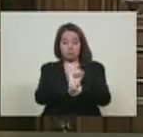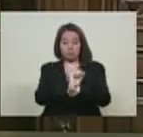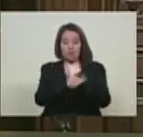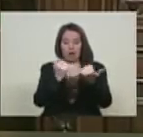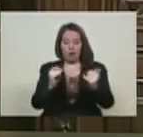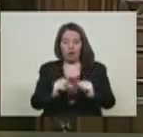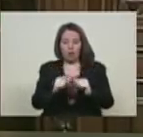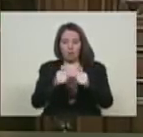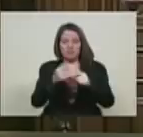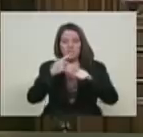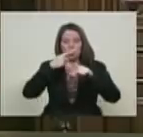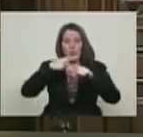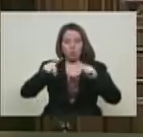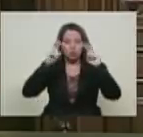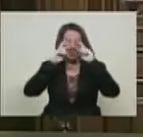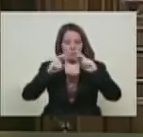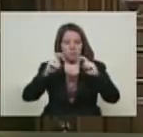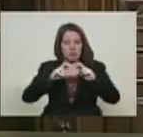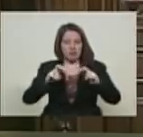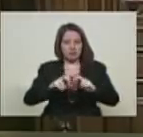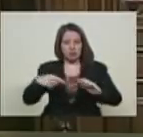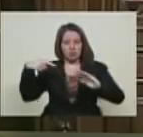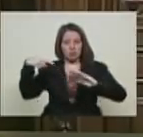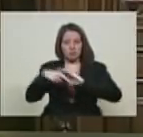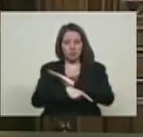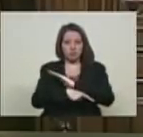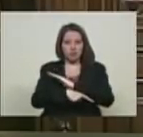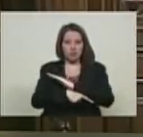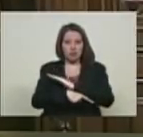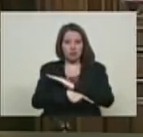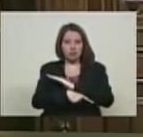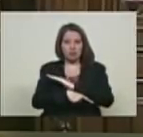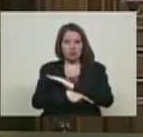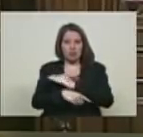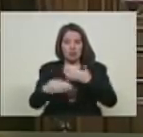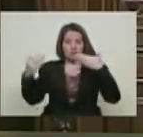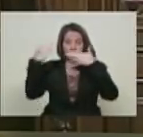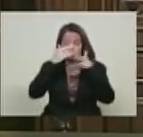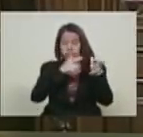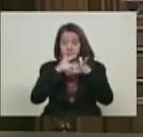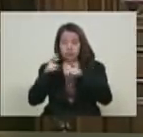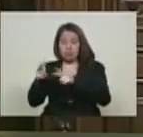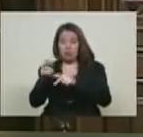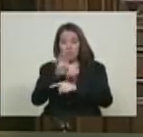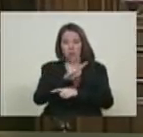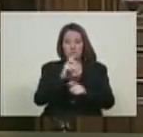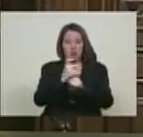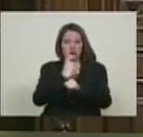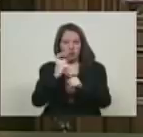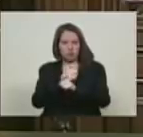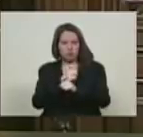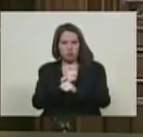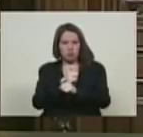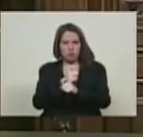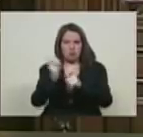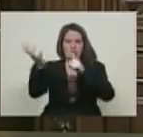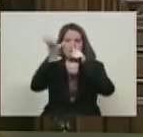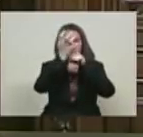capítulo en la investigación del atentado terrorista del 4 de agosto, que